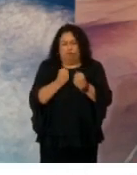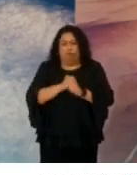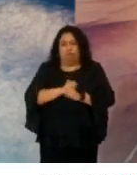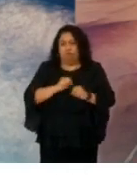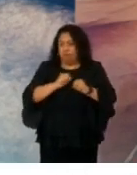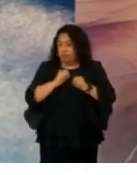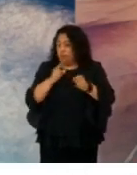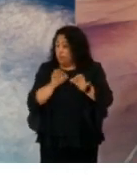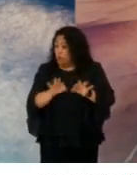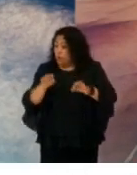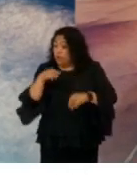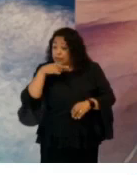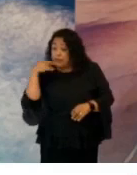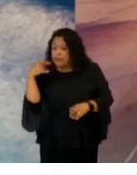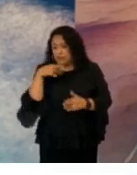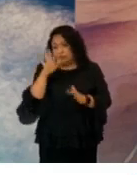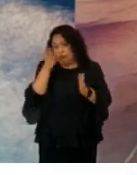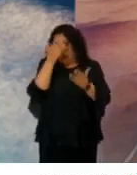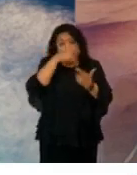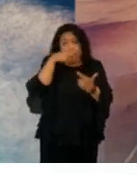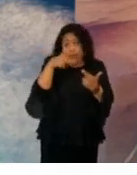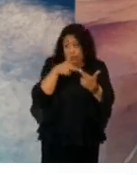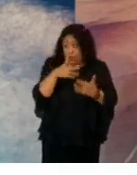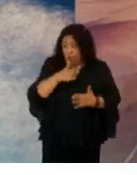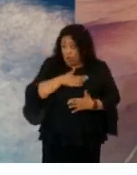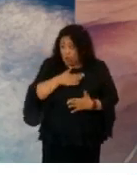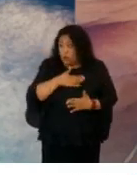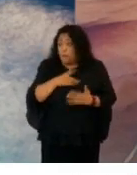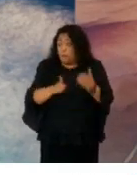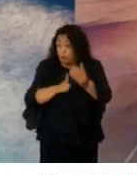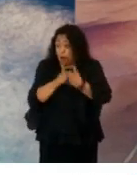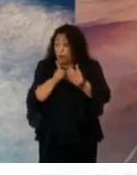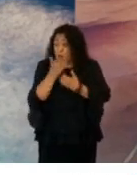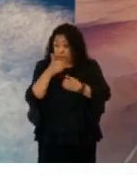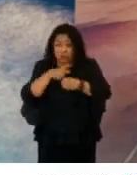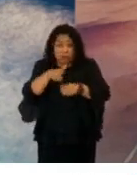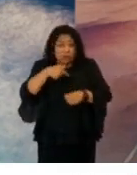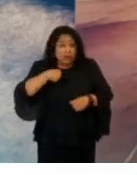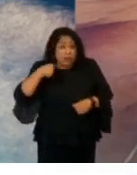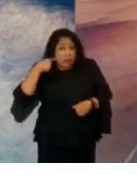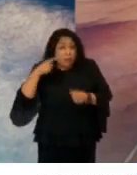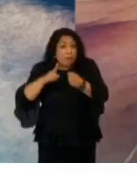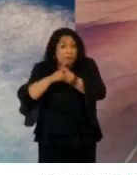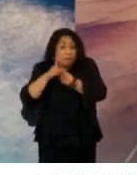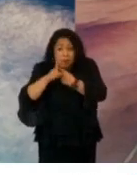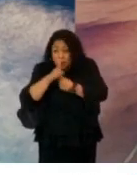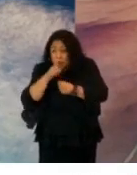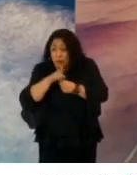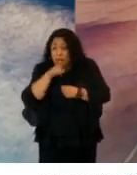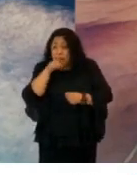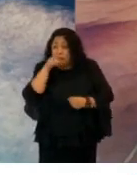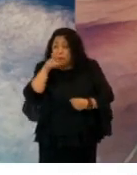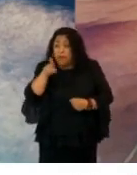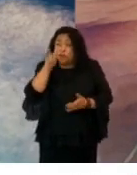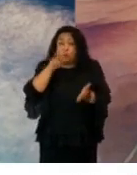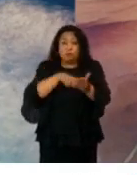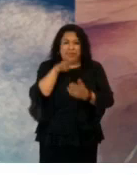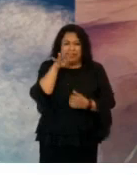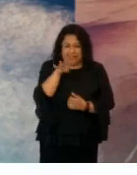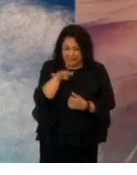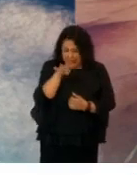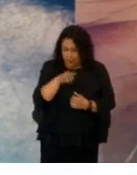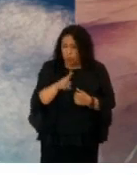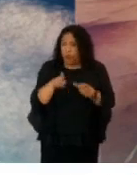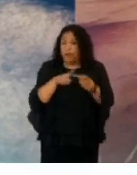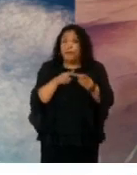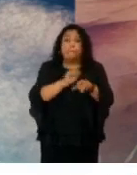de ahí me lanzo a nivel región, ¿no? Nos toca una crisis social, no sé si escucharon de la crisis, el estallido social del 2019, nos